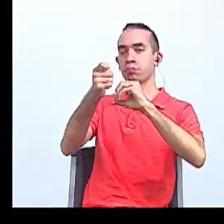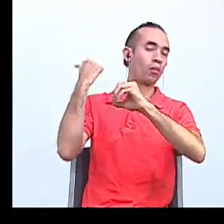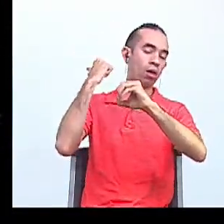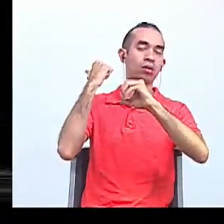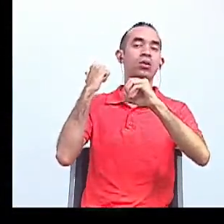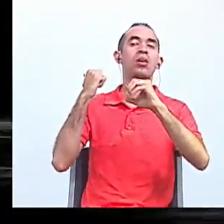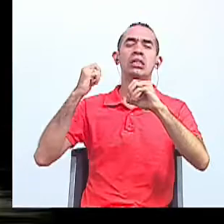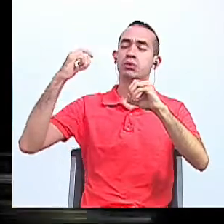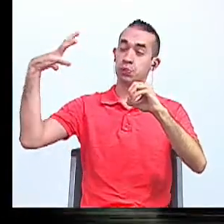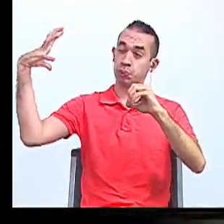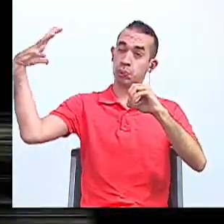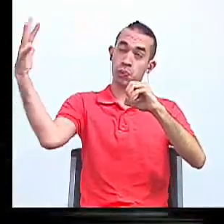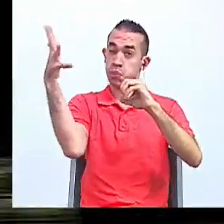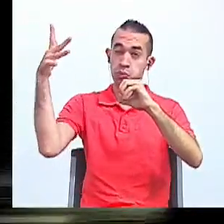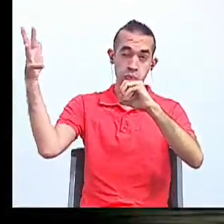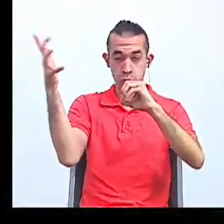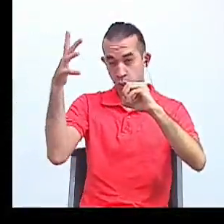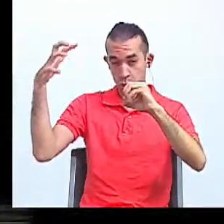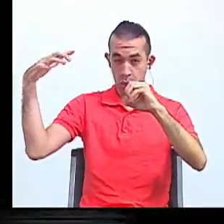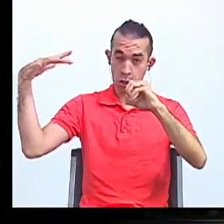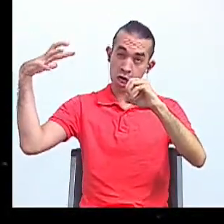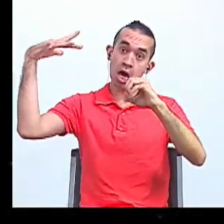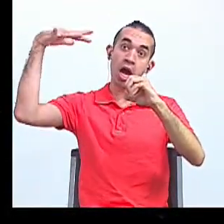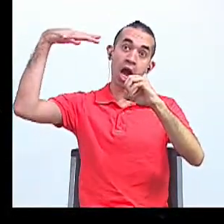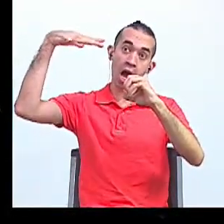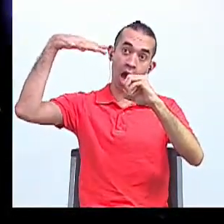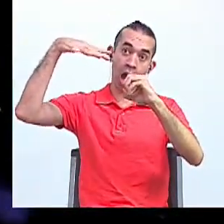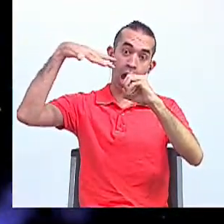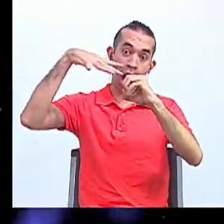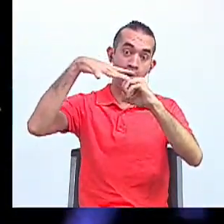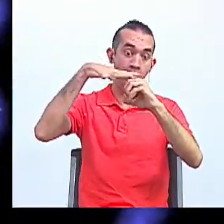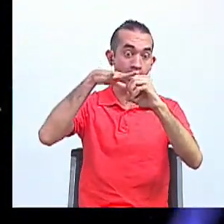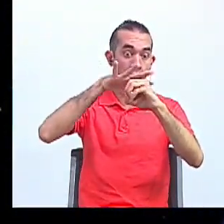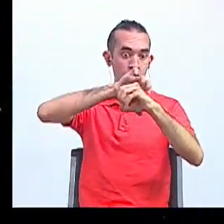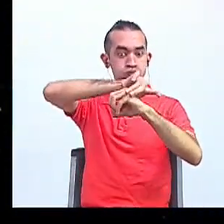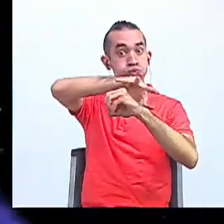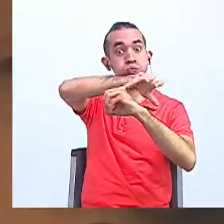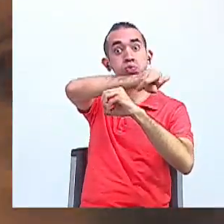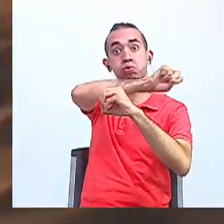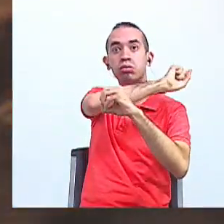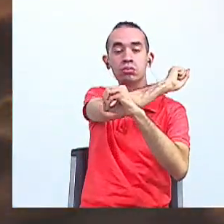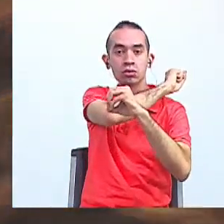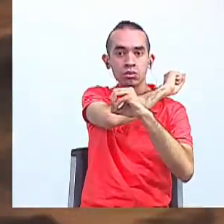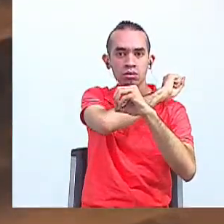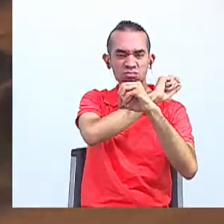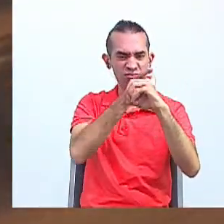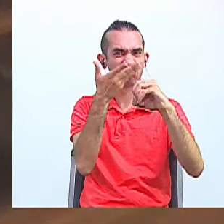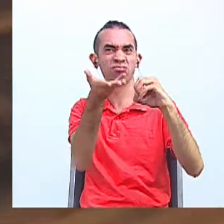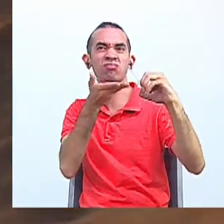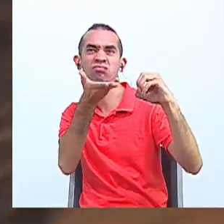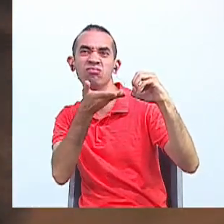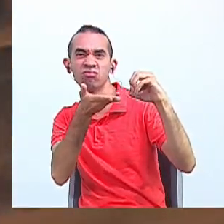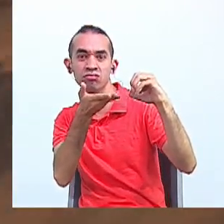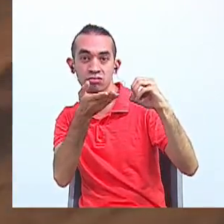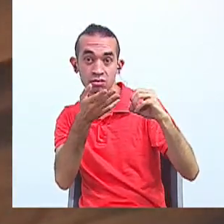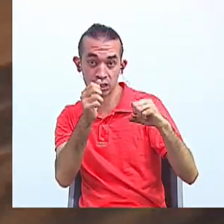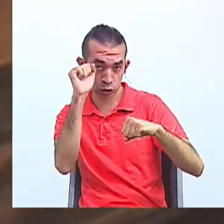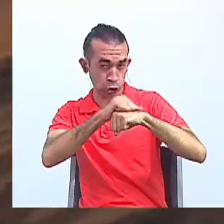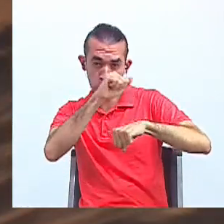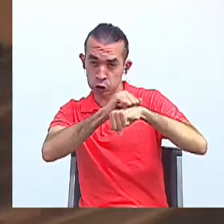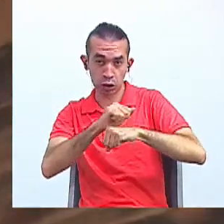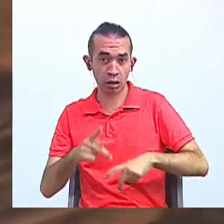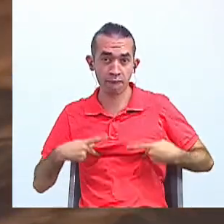que los fuertes vientos solares lograran quitarnos nuestra capa protectora. ¿La Tierra se volvería una roca sin